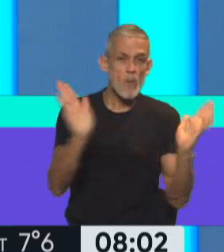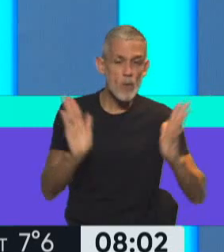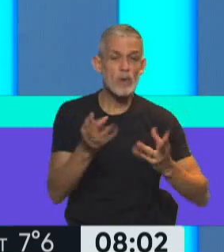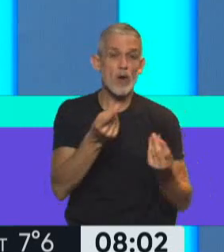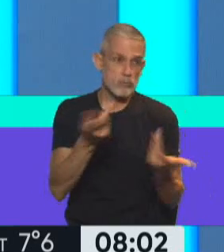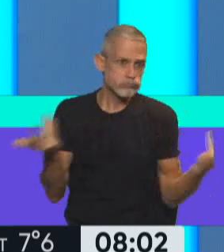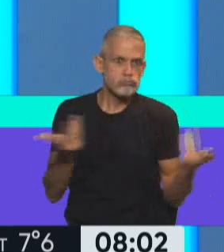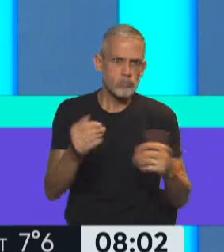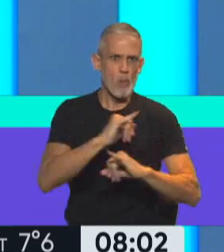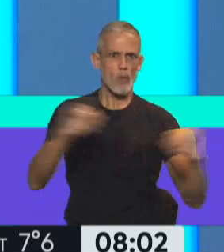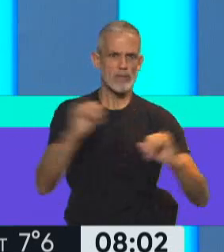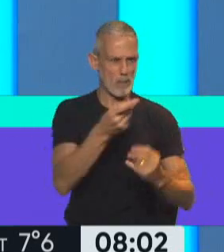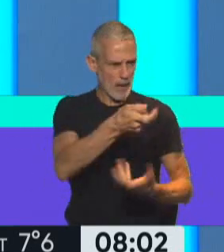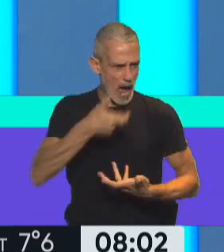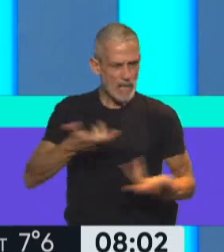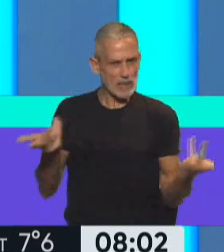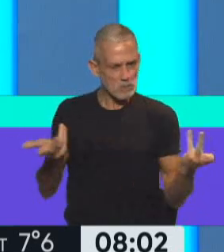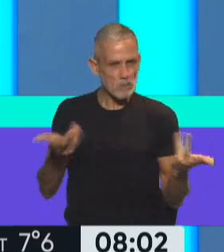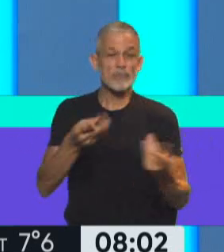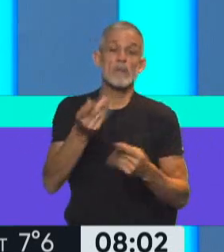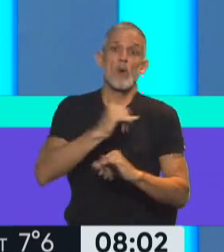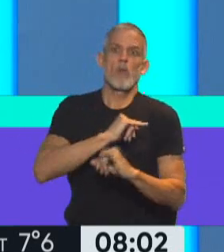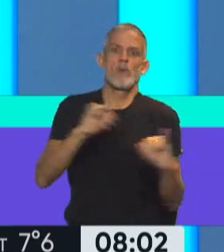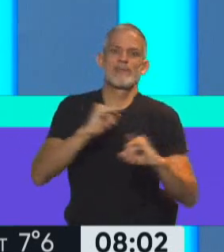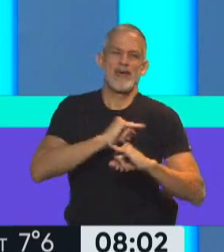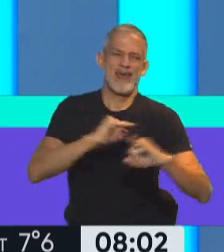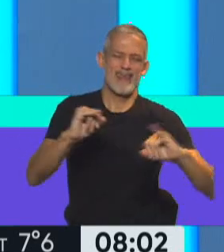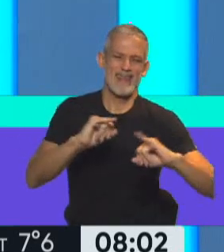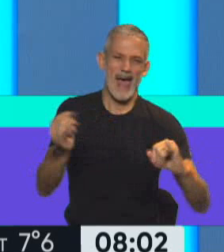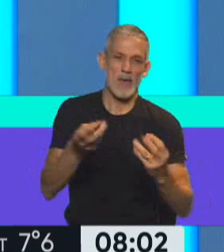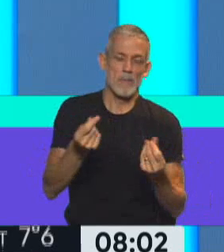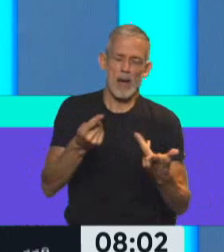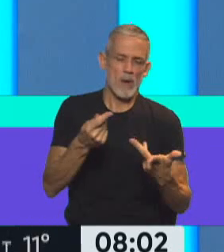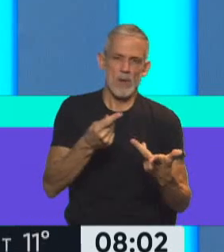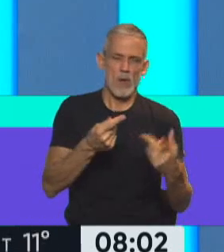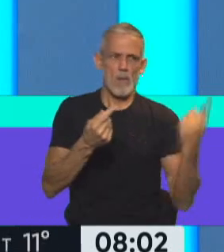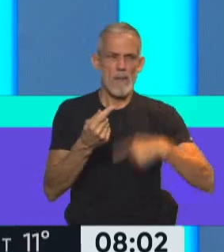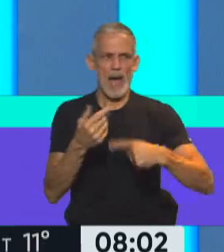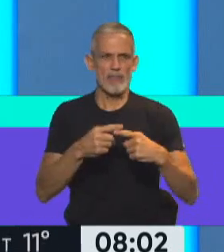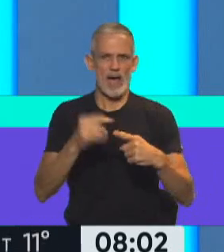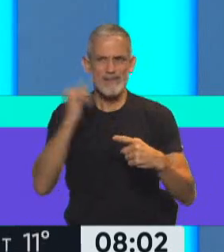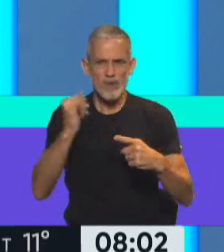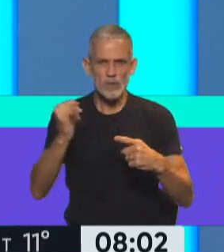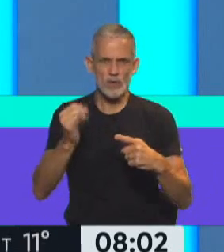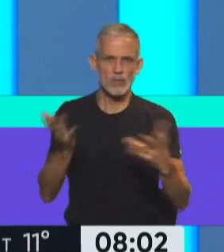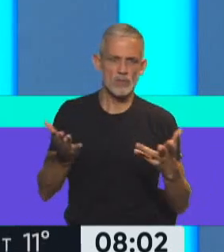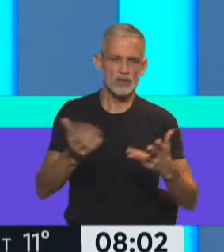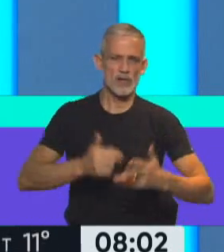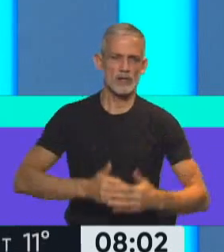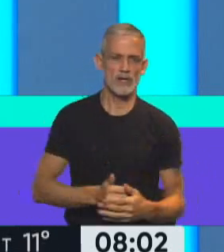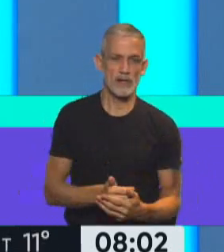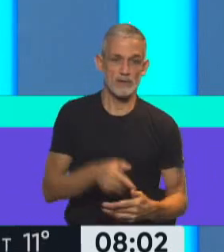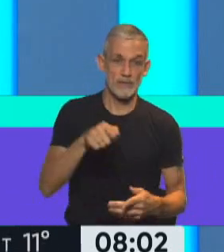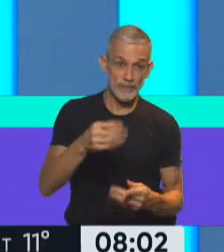reciben pauta publicitaria. El tema es cuando la pauta publicitaria condiciona, te marca la agenda informativa, y ese me parece que es el tema